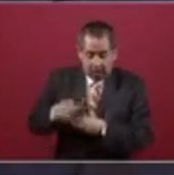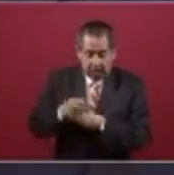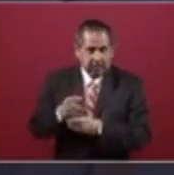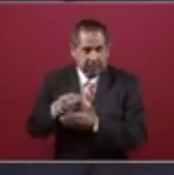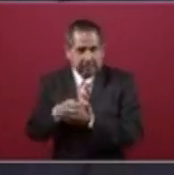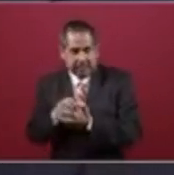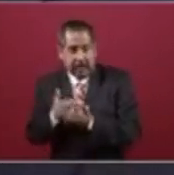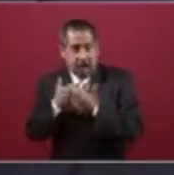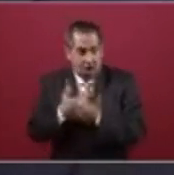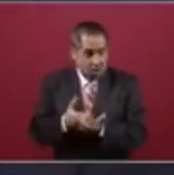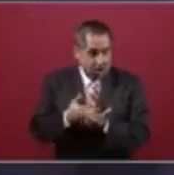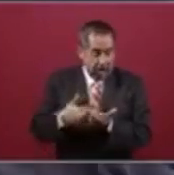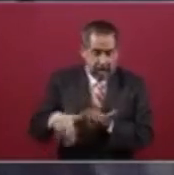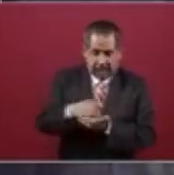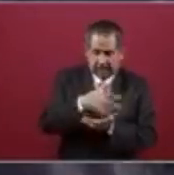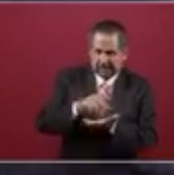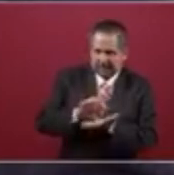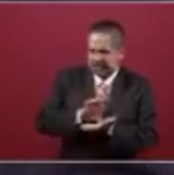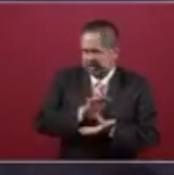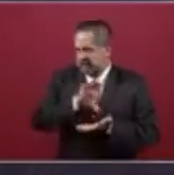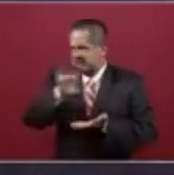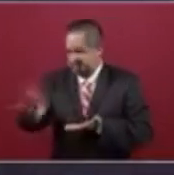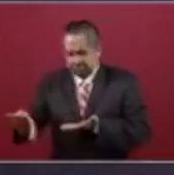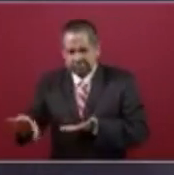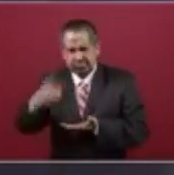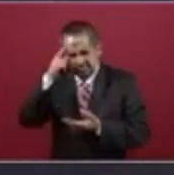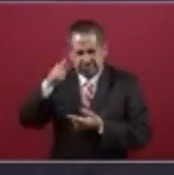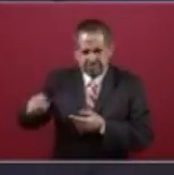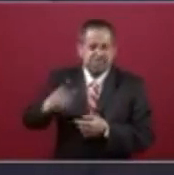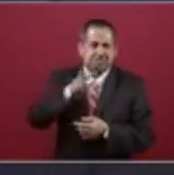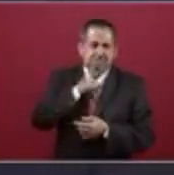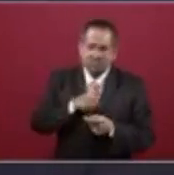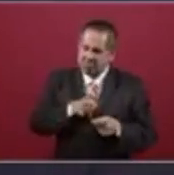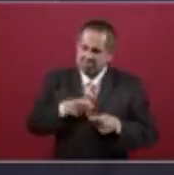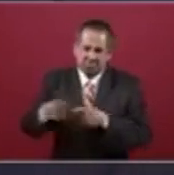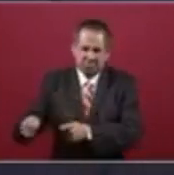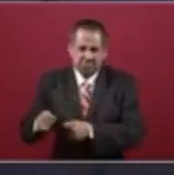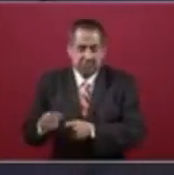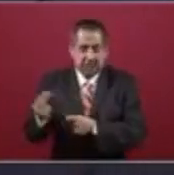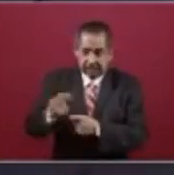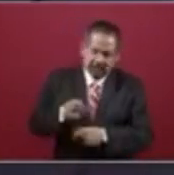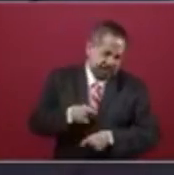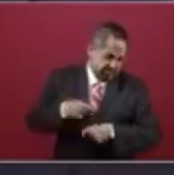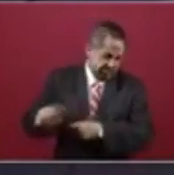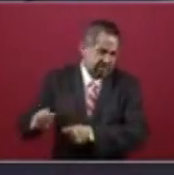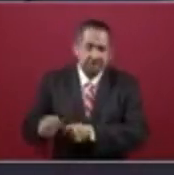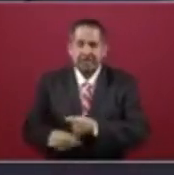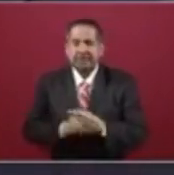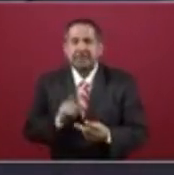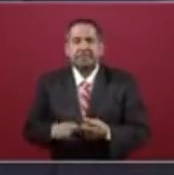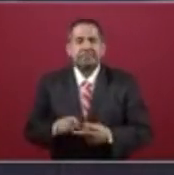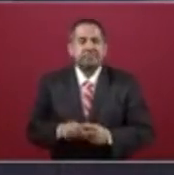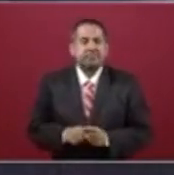austeridad, todo lo que ahorra el gobierno para Pemex, si hace falta. Si